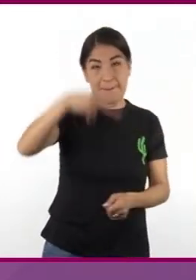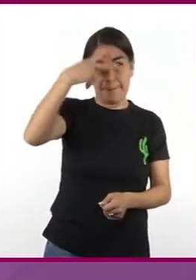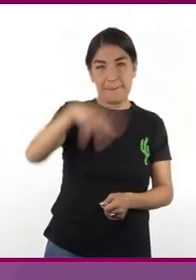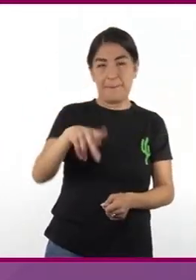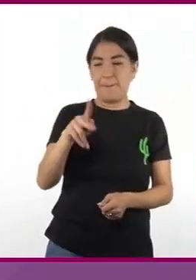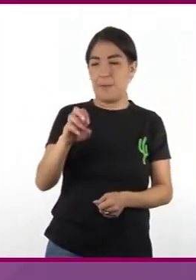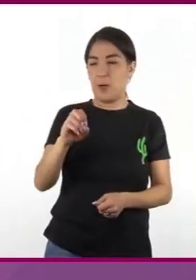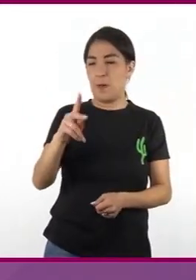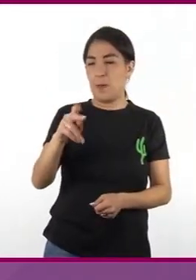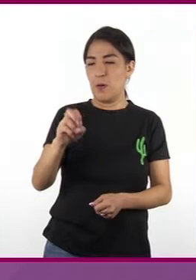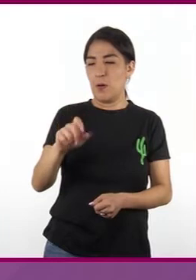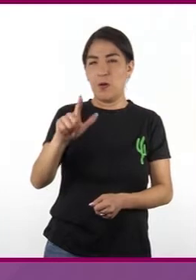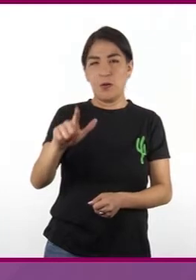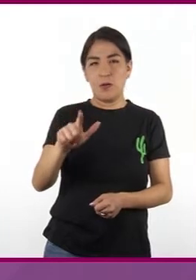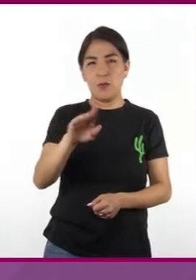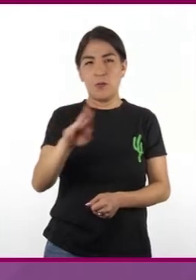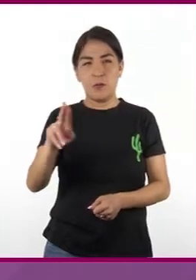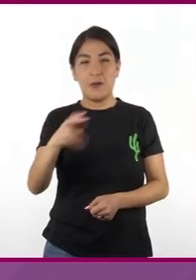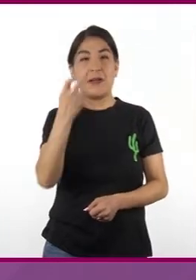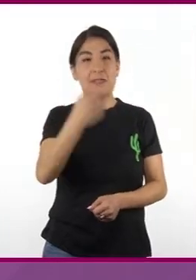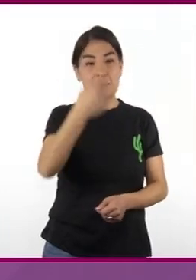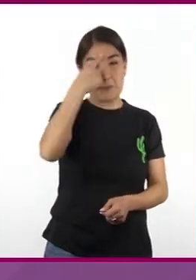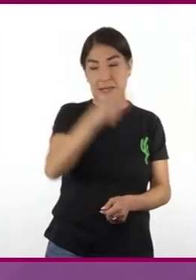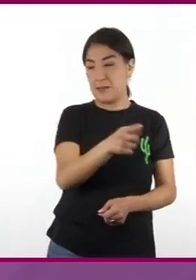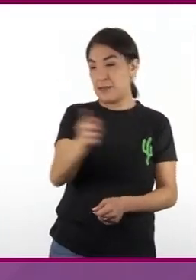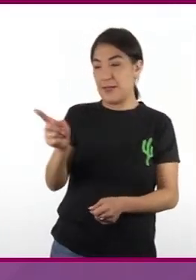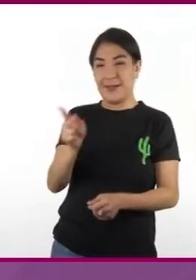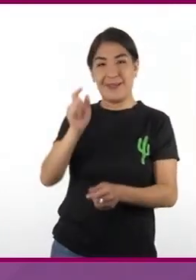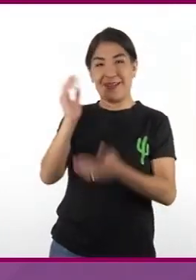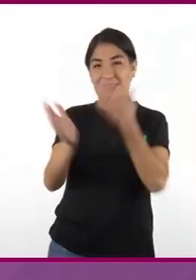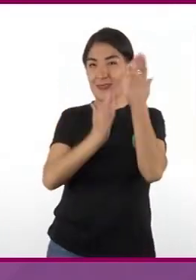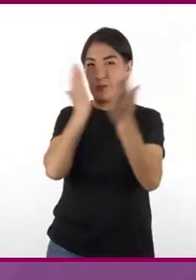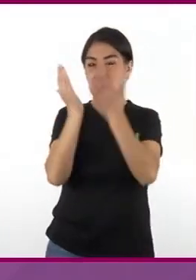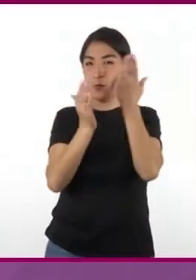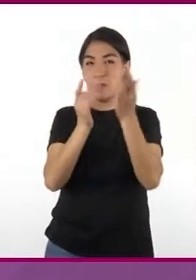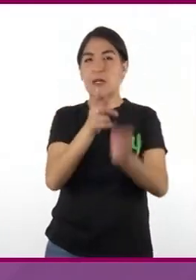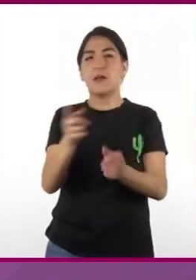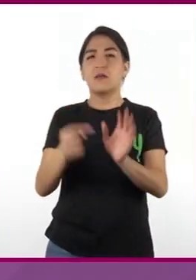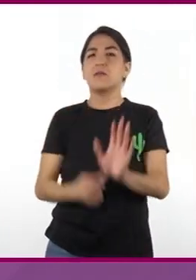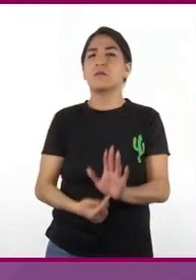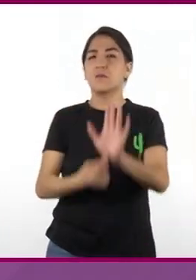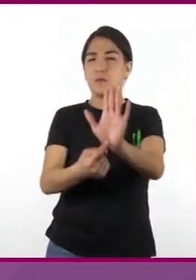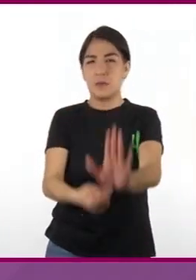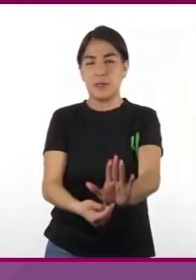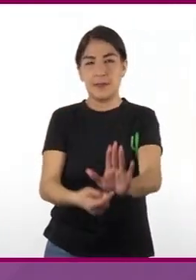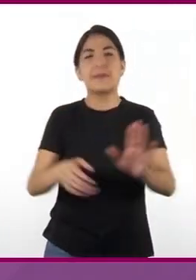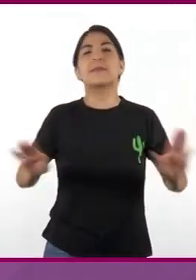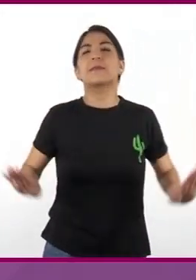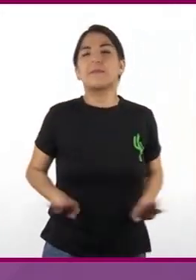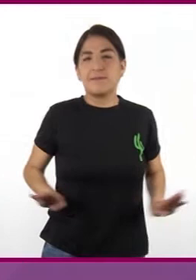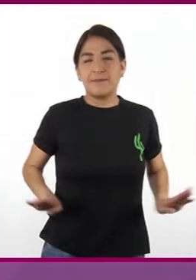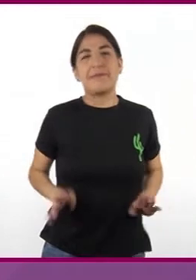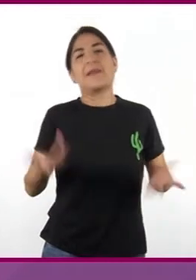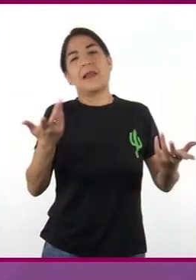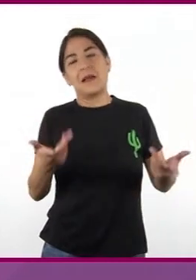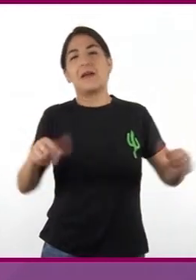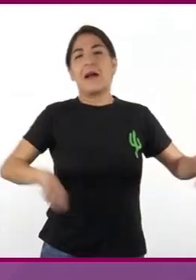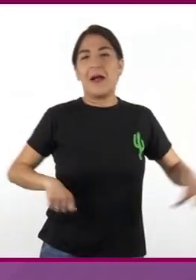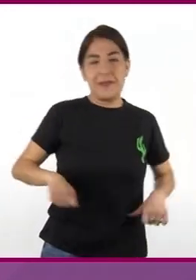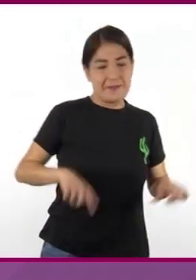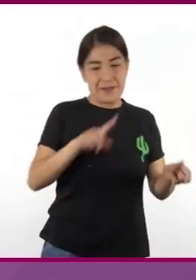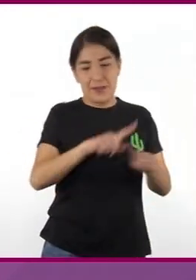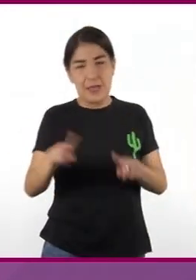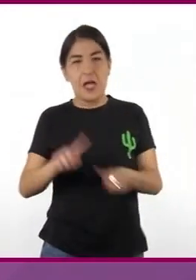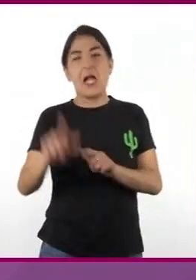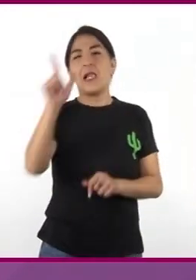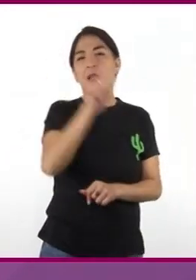Vuh, está dirigida a estudiantes, la presentación tendrá un carácter didáctico y empleará un